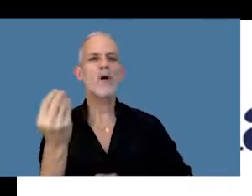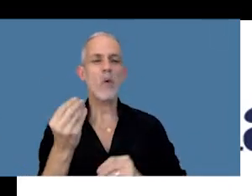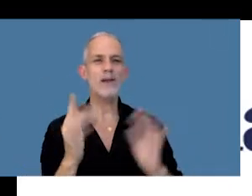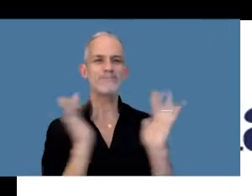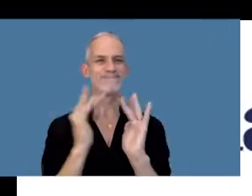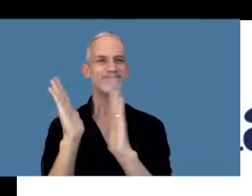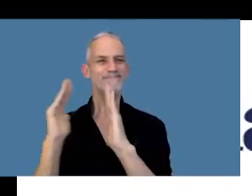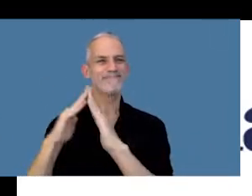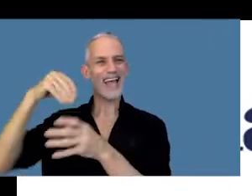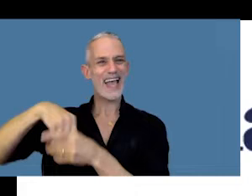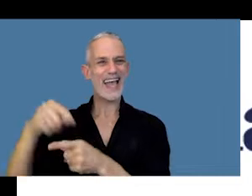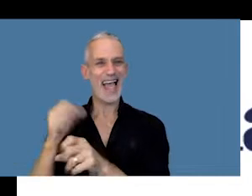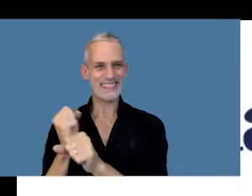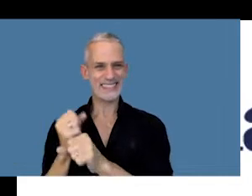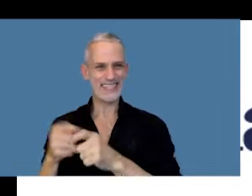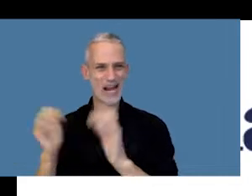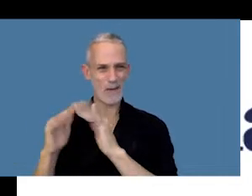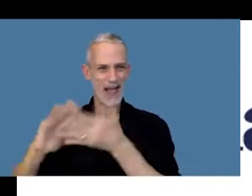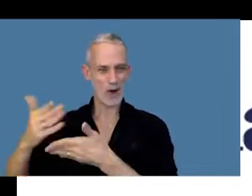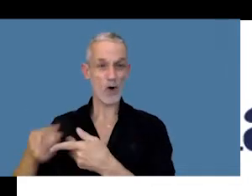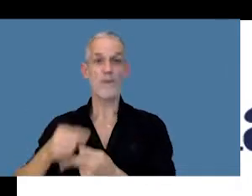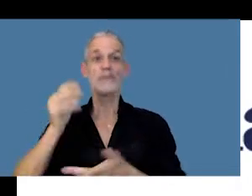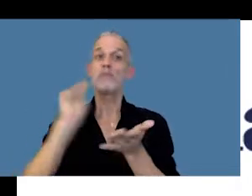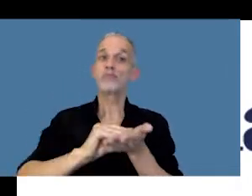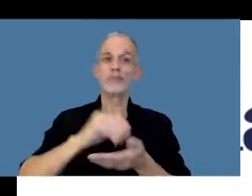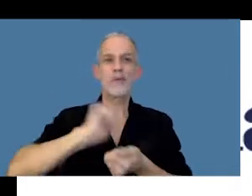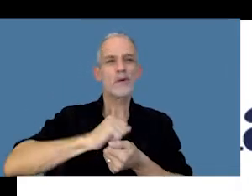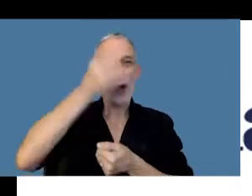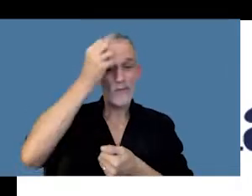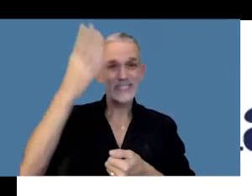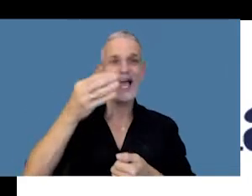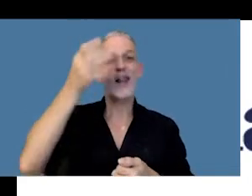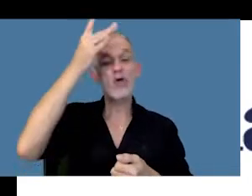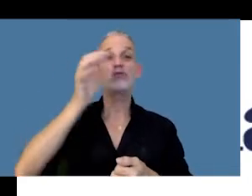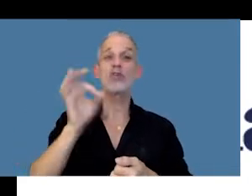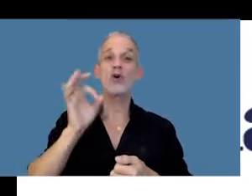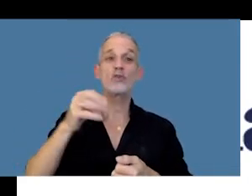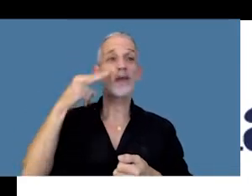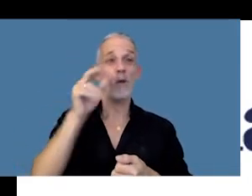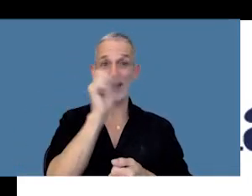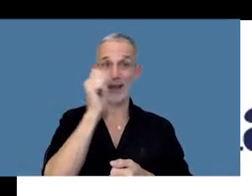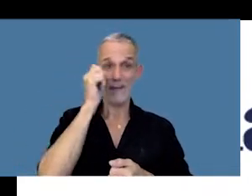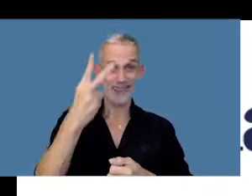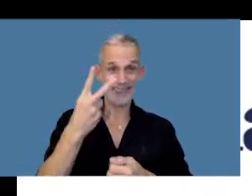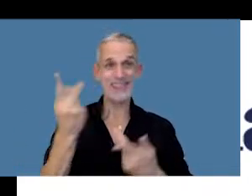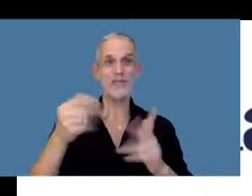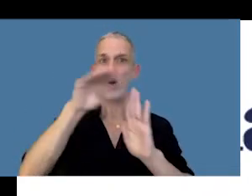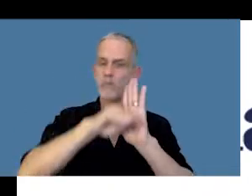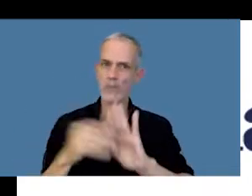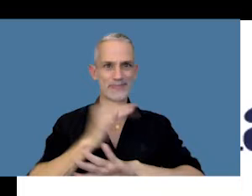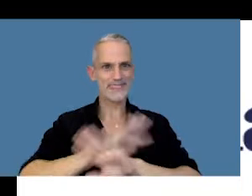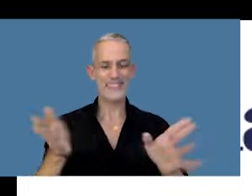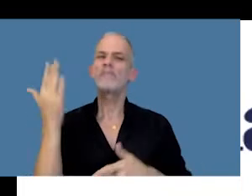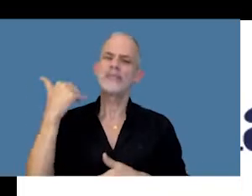teletrabajo, publicada en Boletín Oficial el 12 de octubre del 2022, porque recordemos que si bien